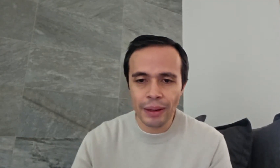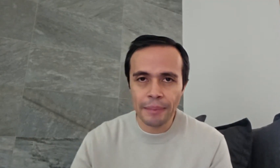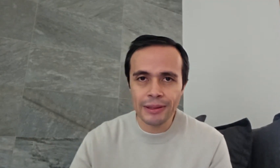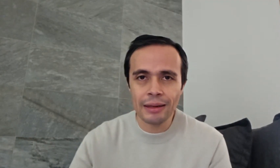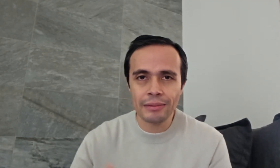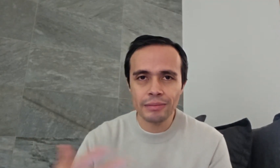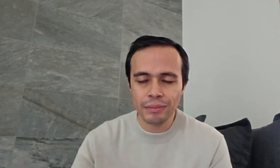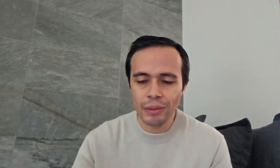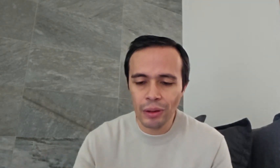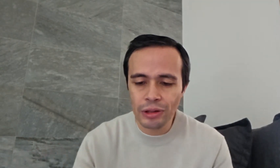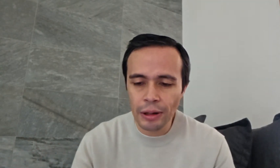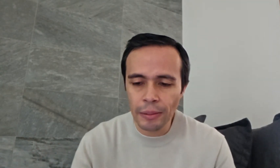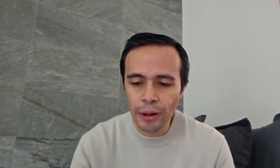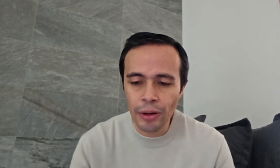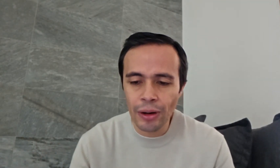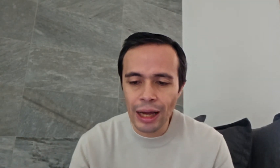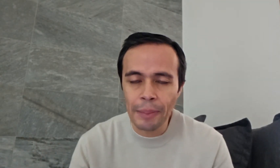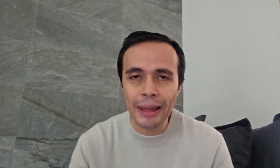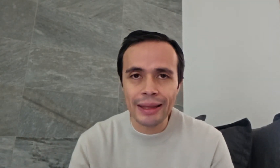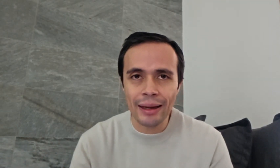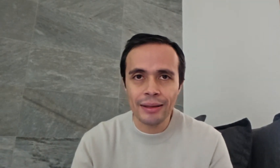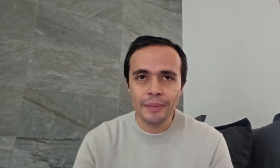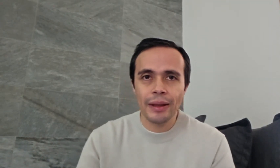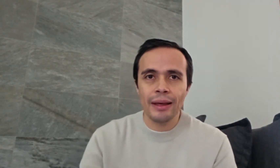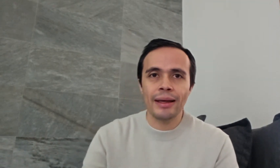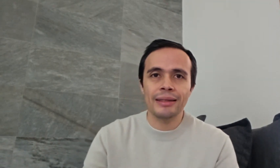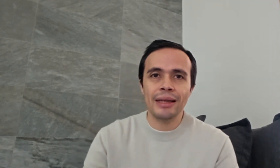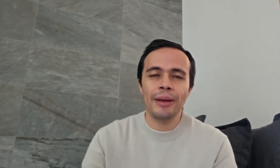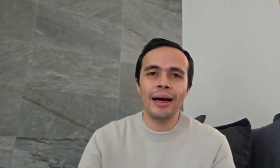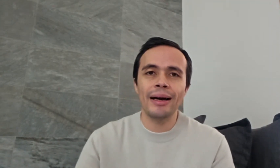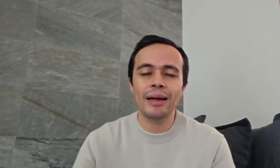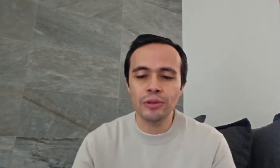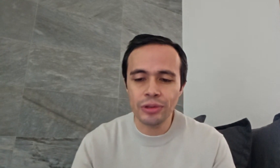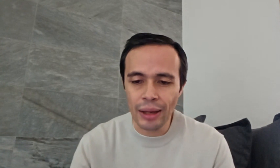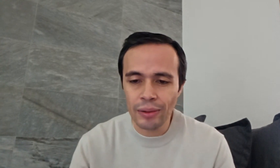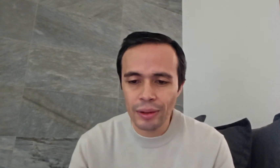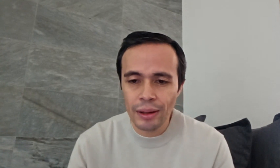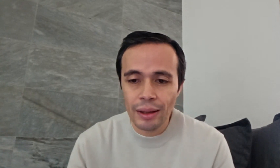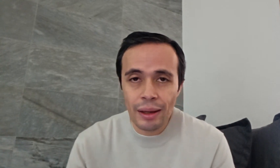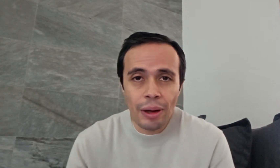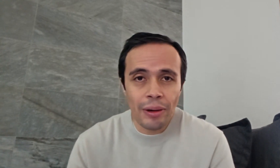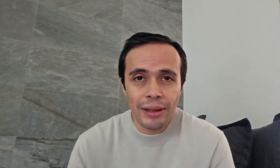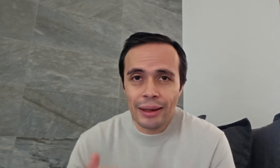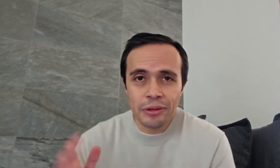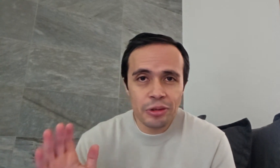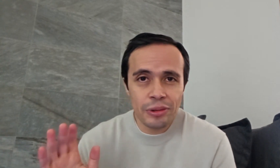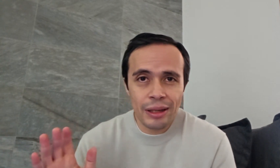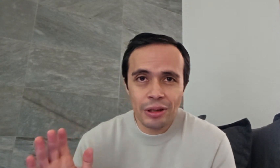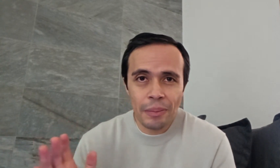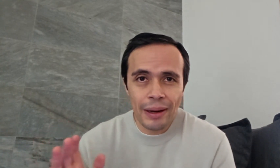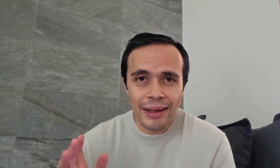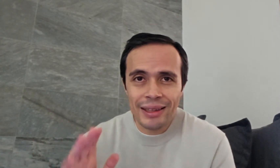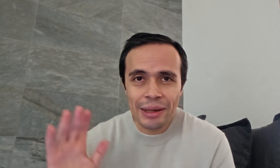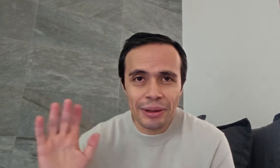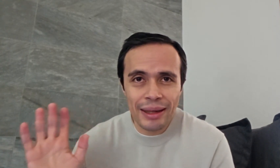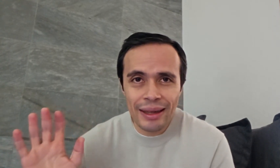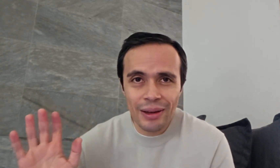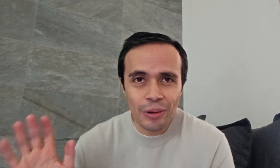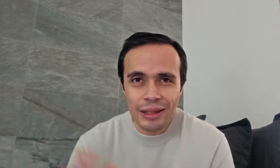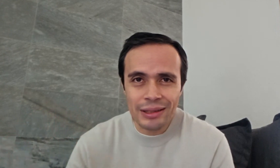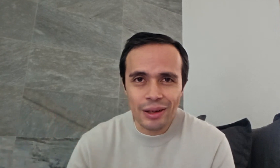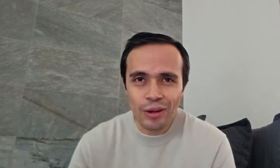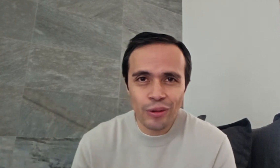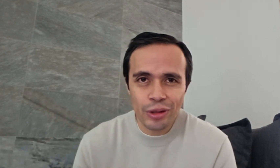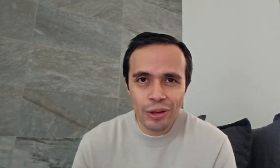que, para empezar, no se cumplió con la meta que se había anunciado. Y luego el dinero se utilizó para quién sabe